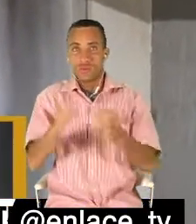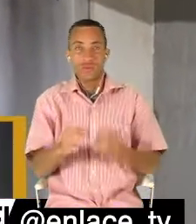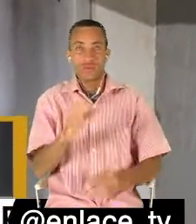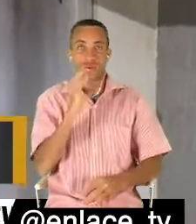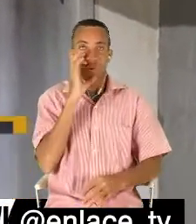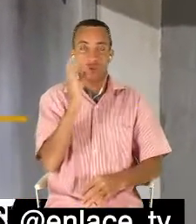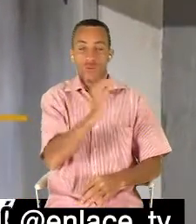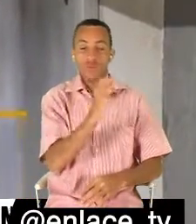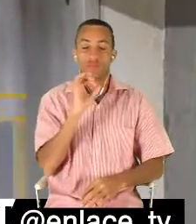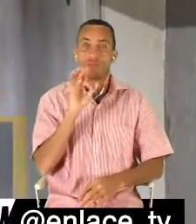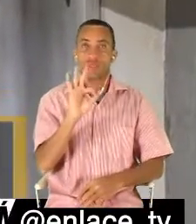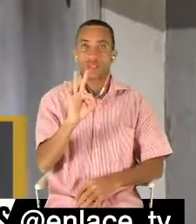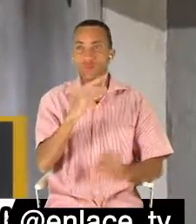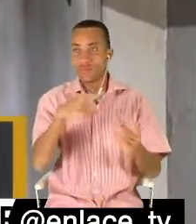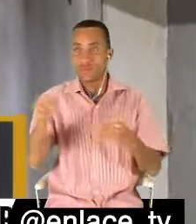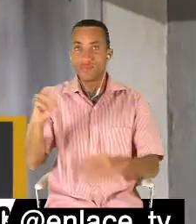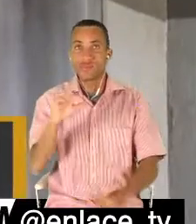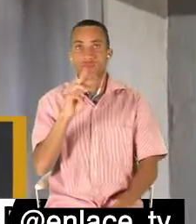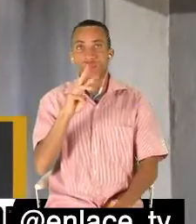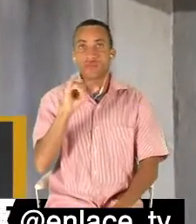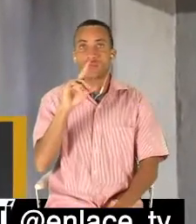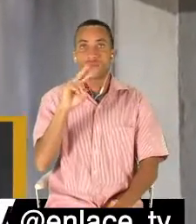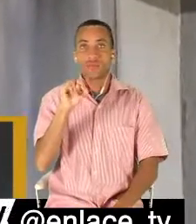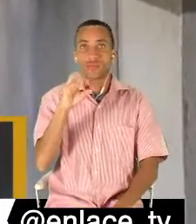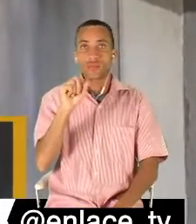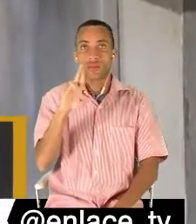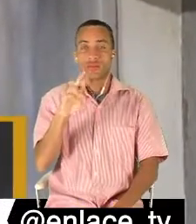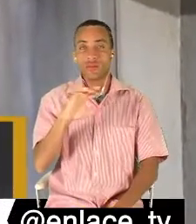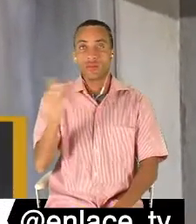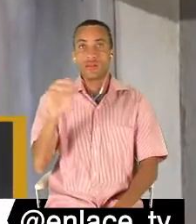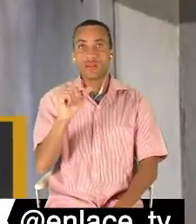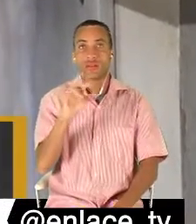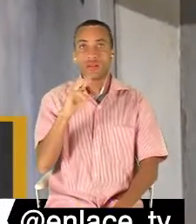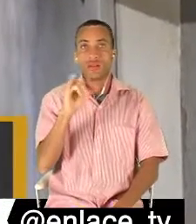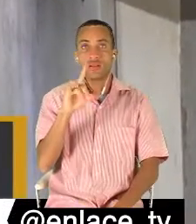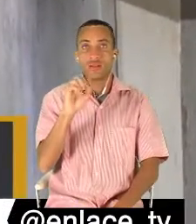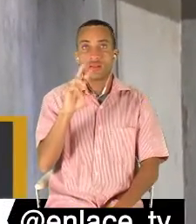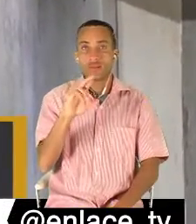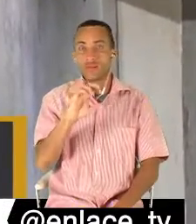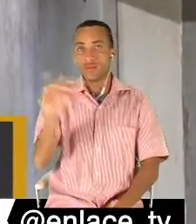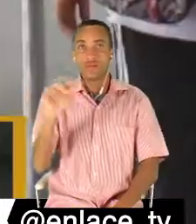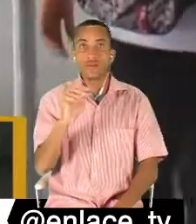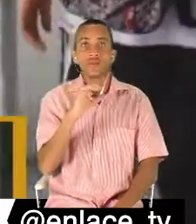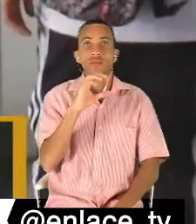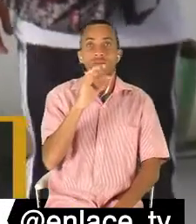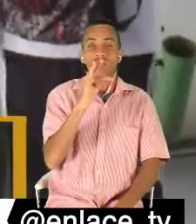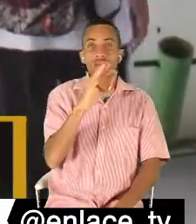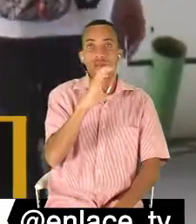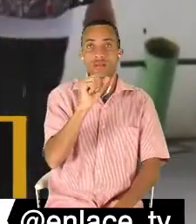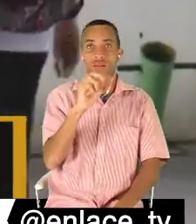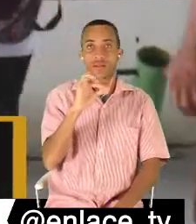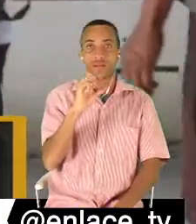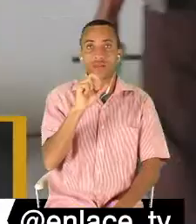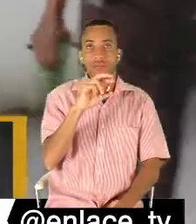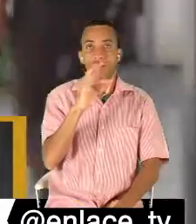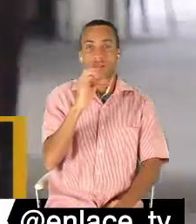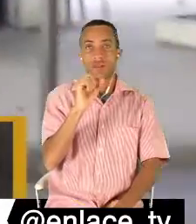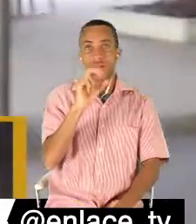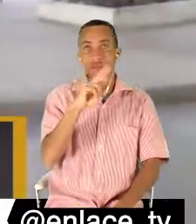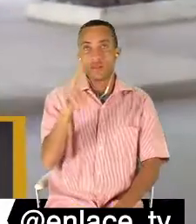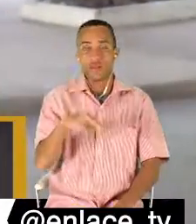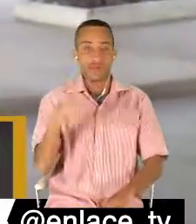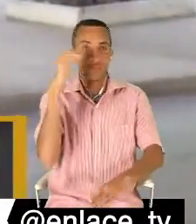hombres identificados como Wilmar Trillos, Alirio Toscano Trillos y Bertoni Capataz, quienes fueron capturados en operación conjunta entre